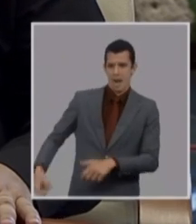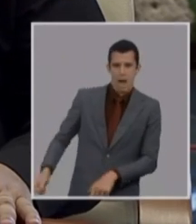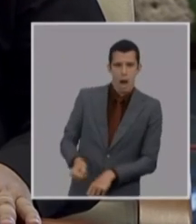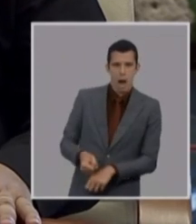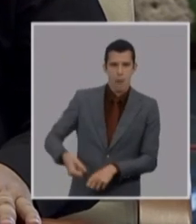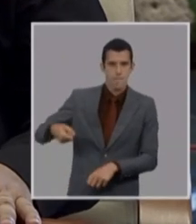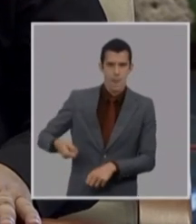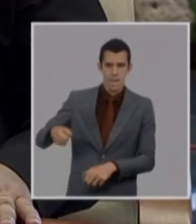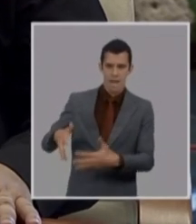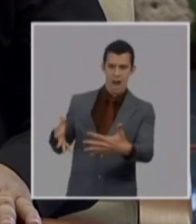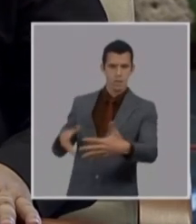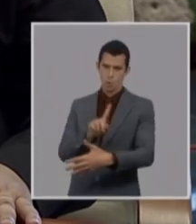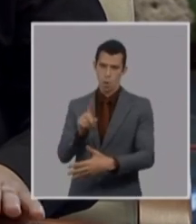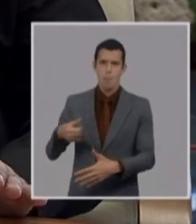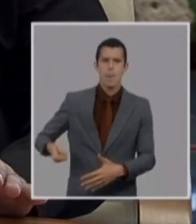viaje